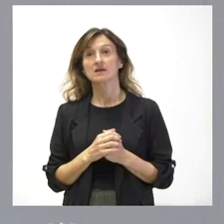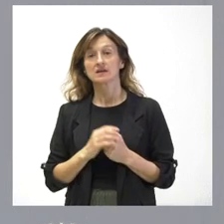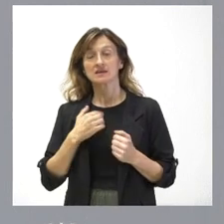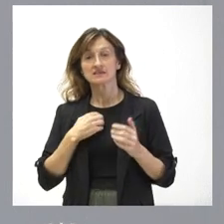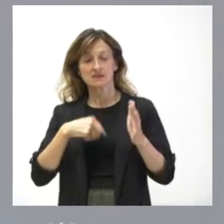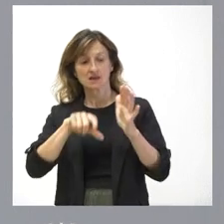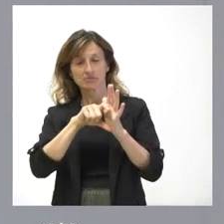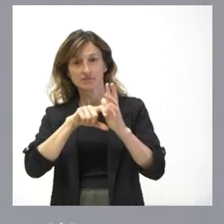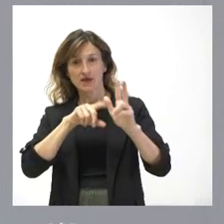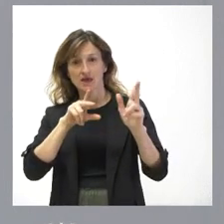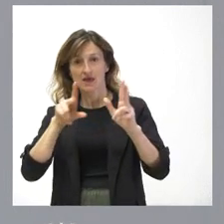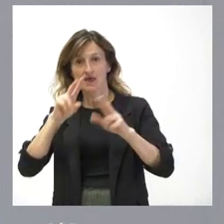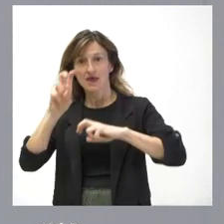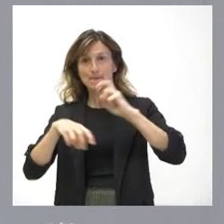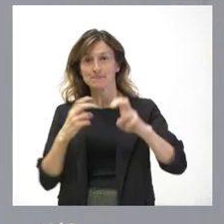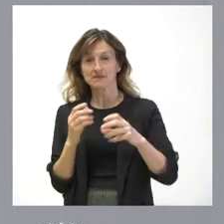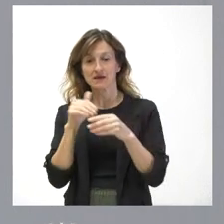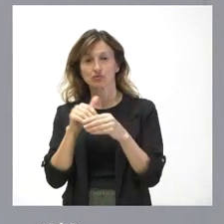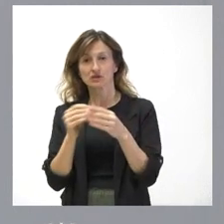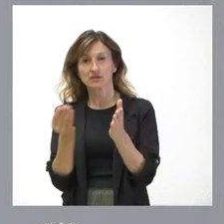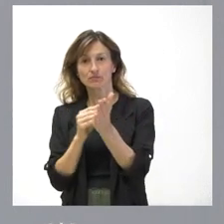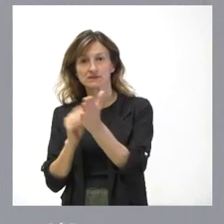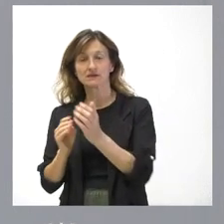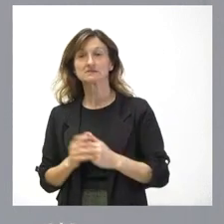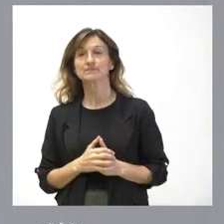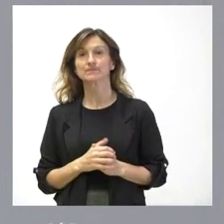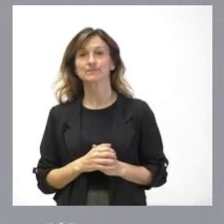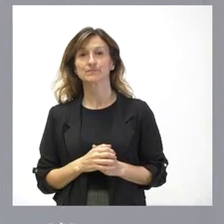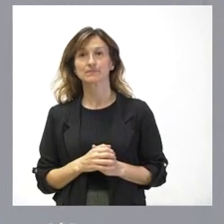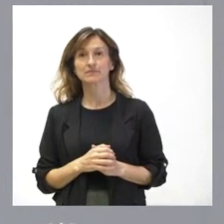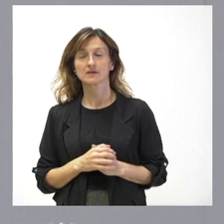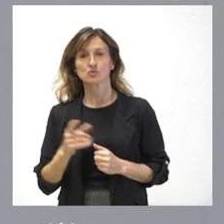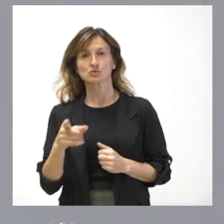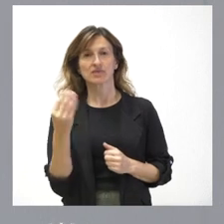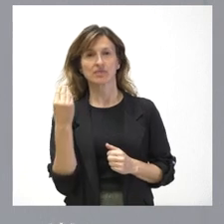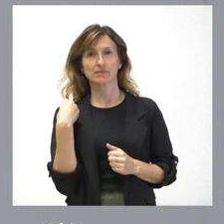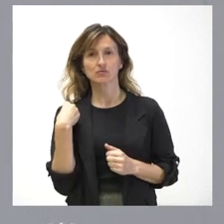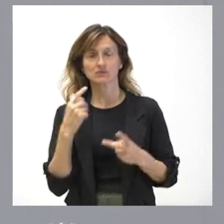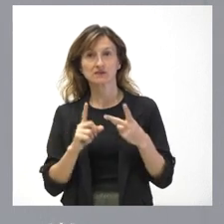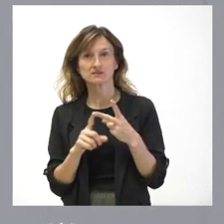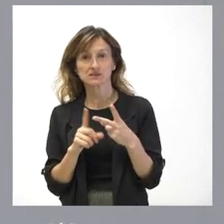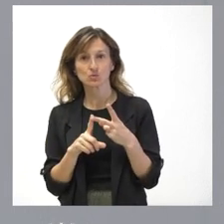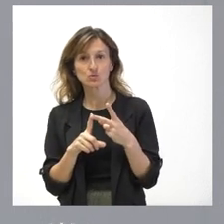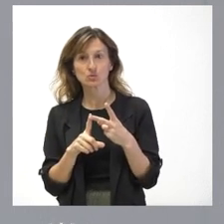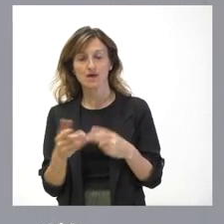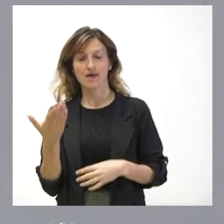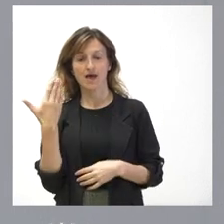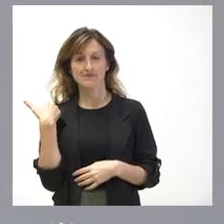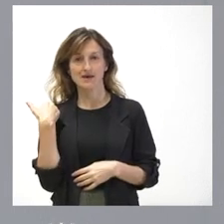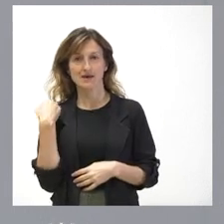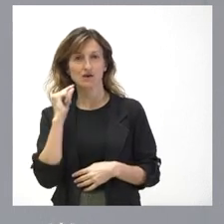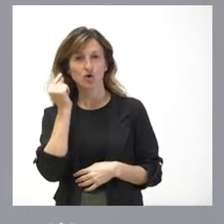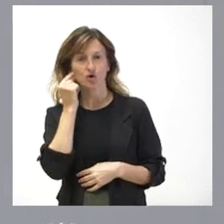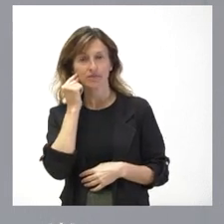enmiendas al contenido de del mismo el segundo asunto que usted plantea efectivamente conocimos ayer